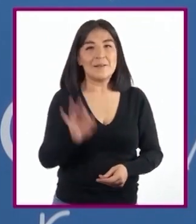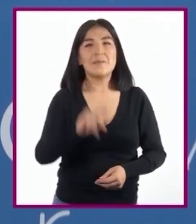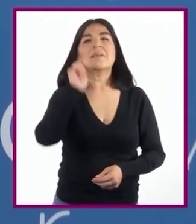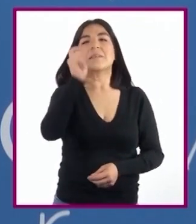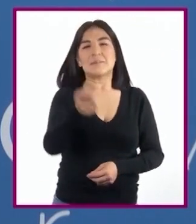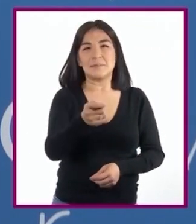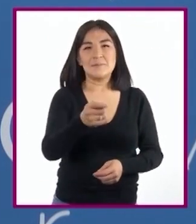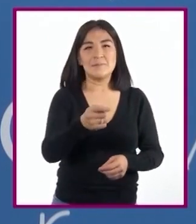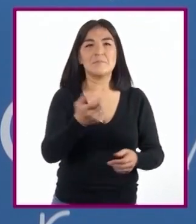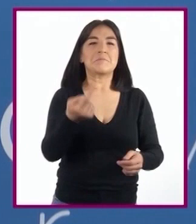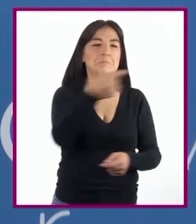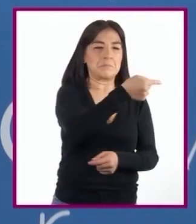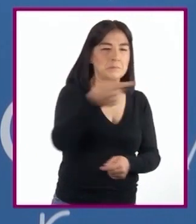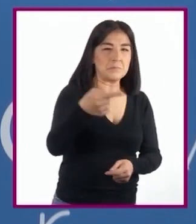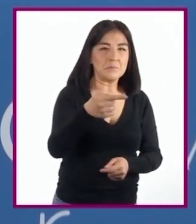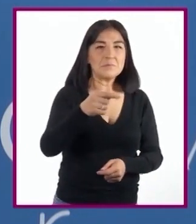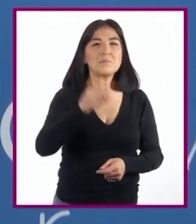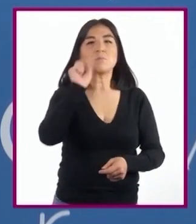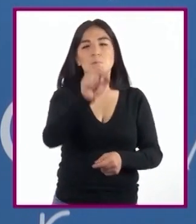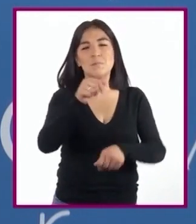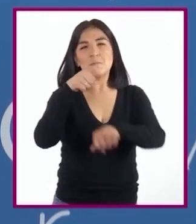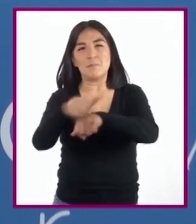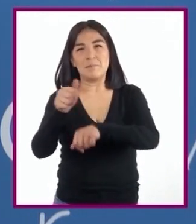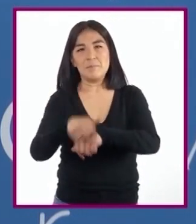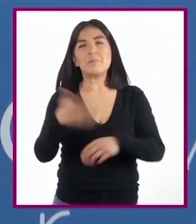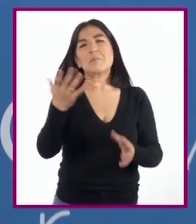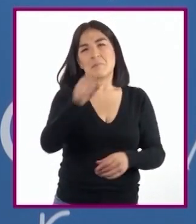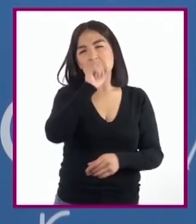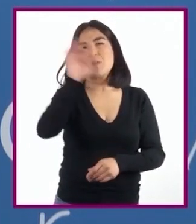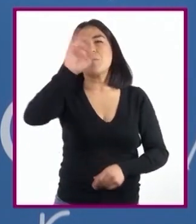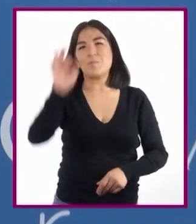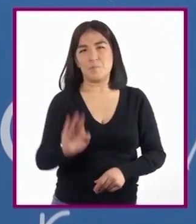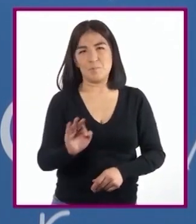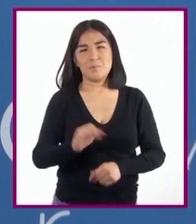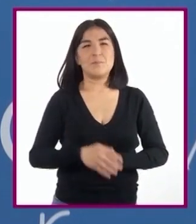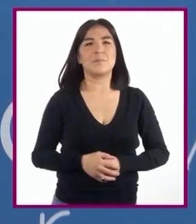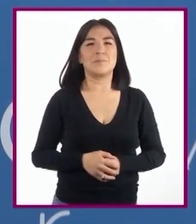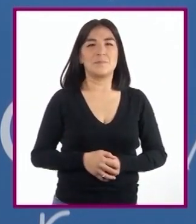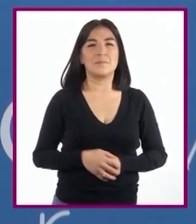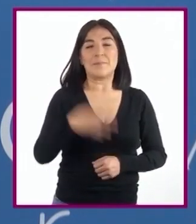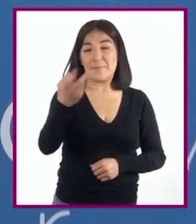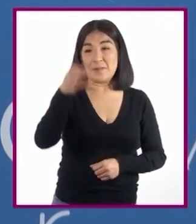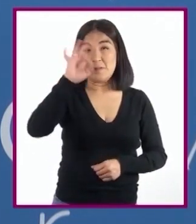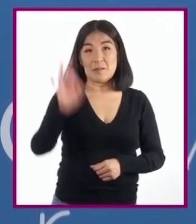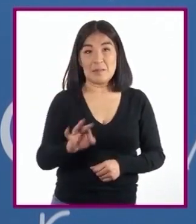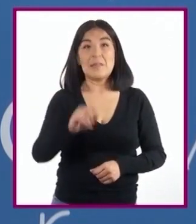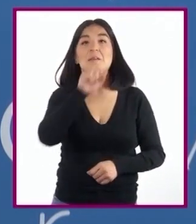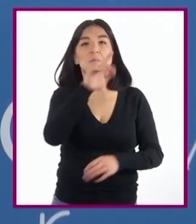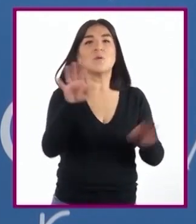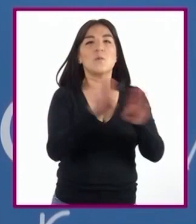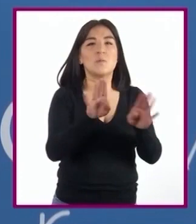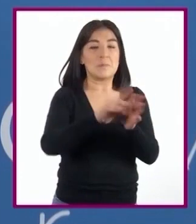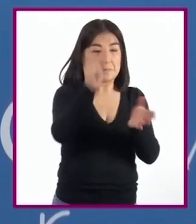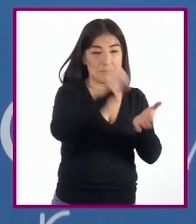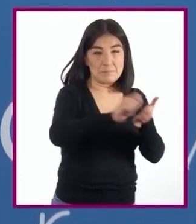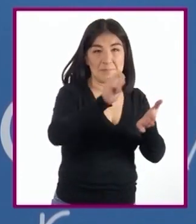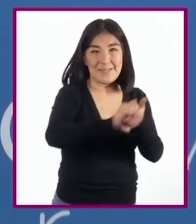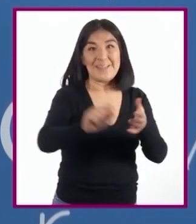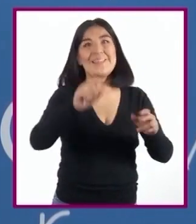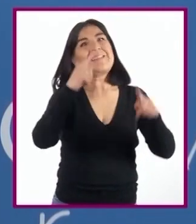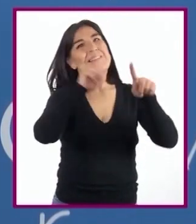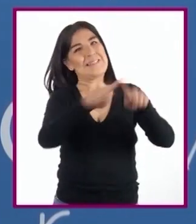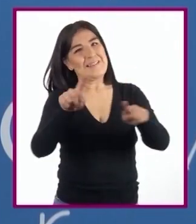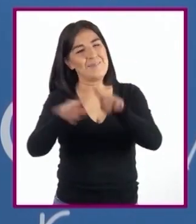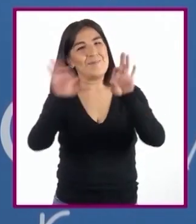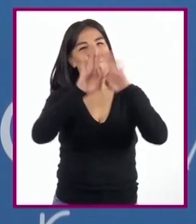son fracción, decimal o en forma de porcentaje, las cuales, a pesar de escribirse de forma